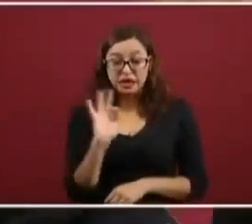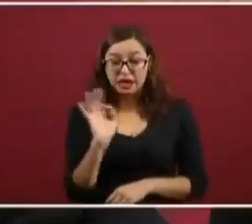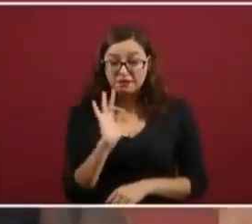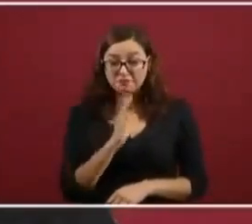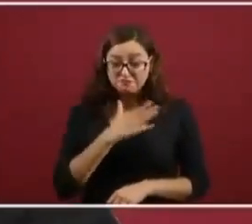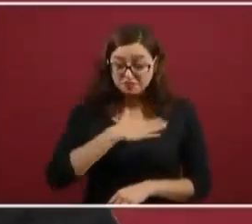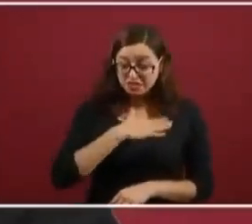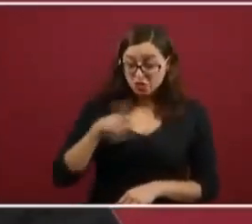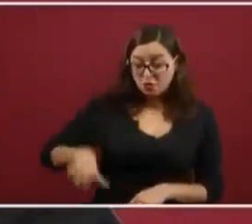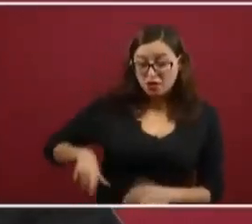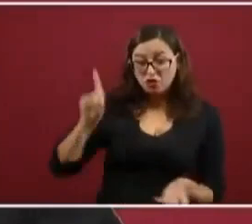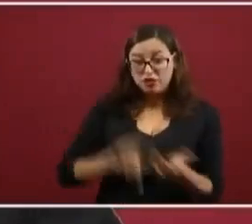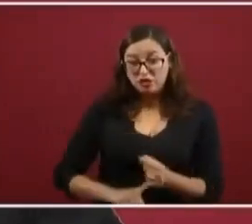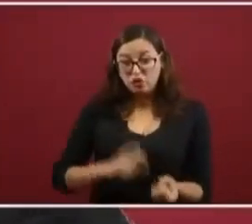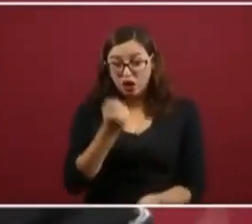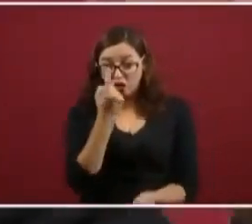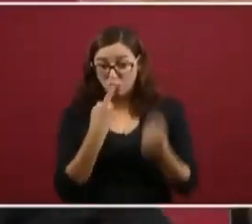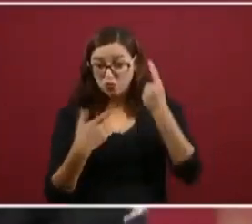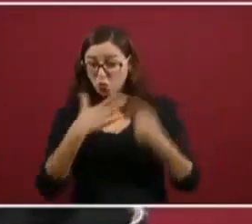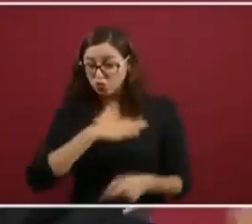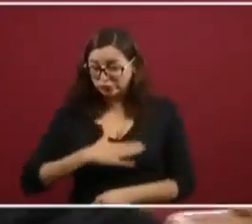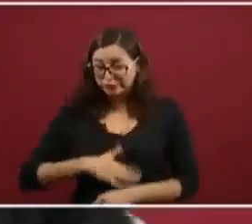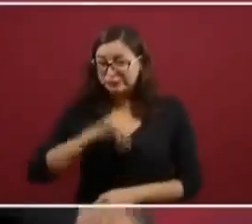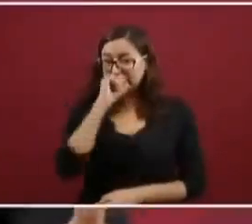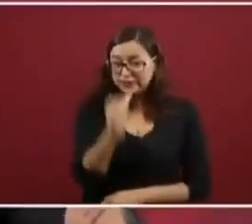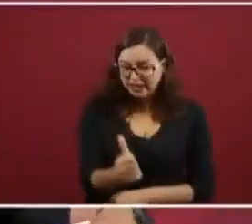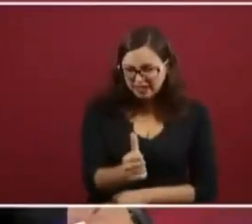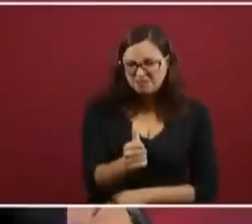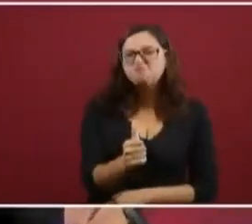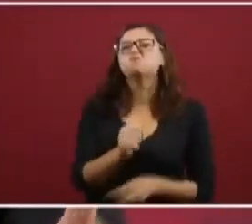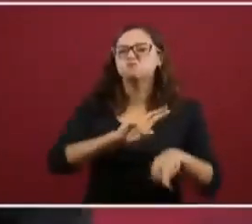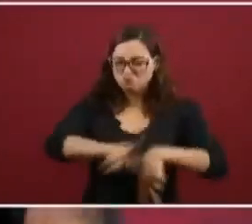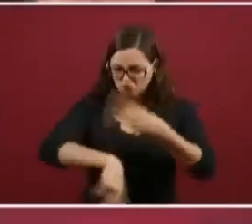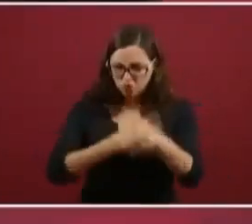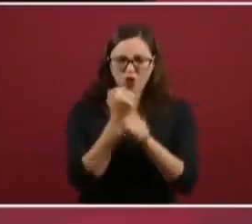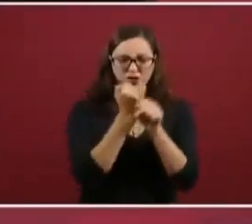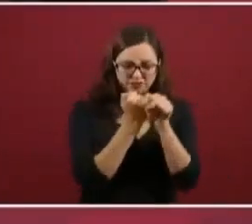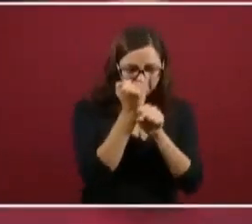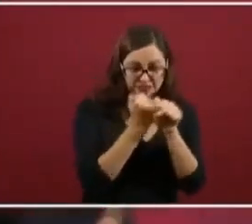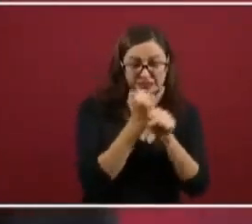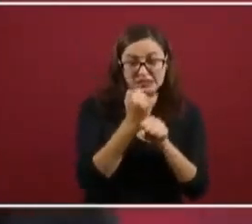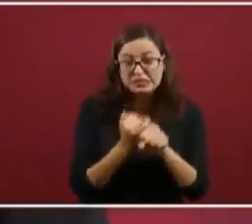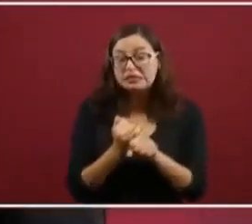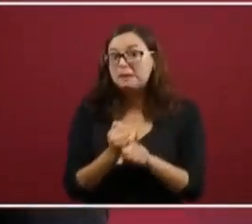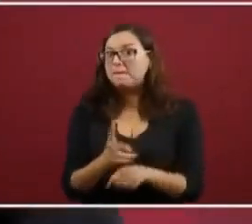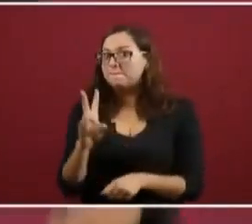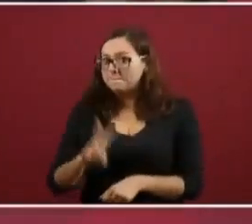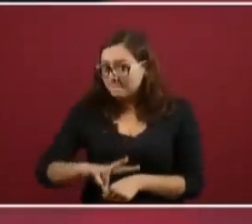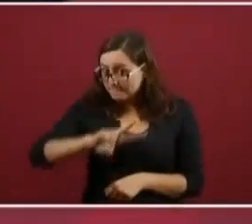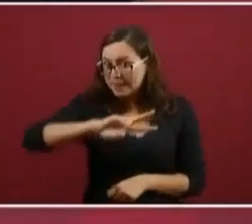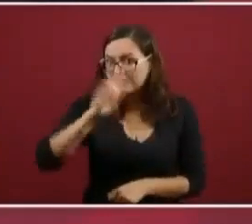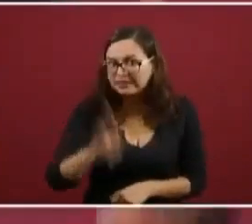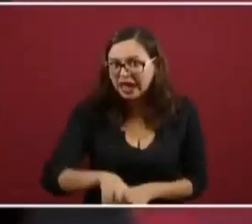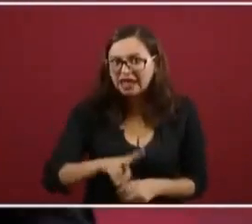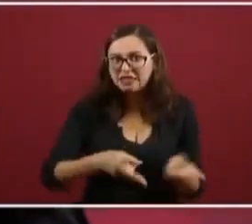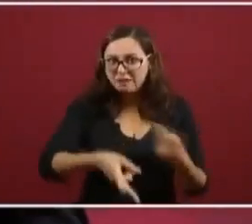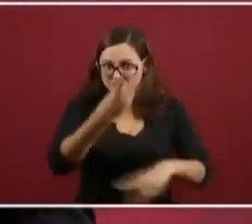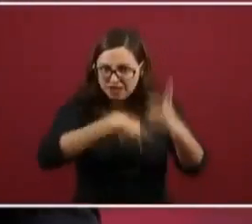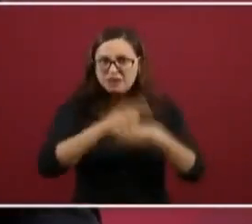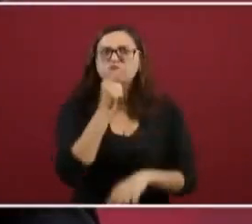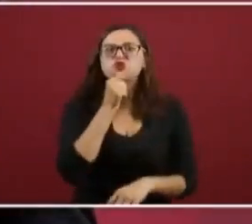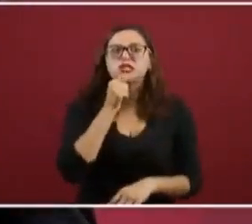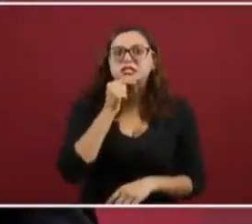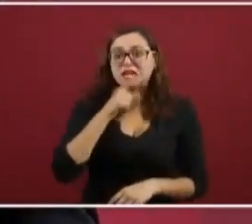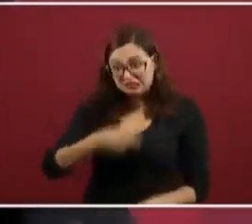Se revisan y si es cierto de que se usa el policía y que se